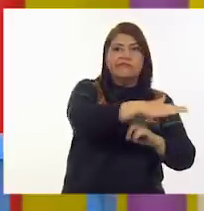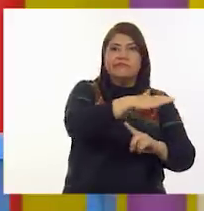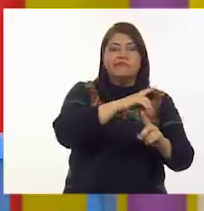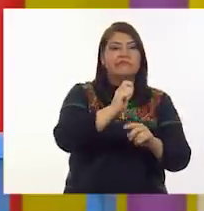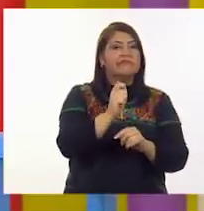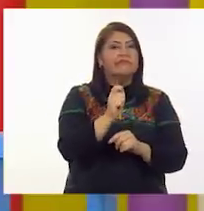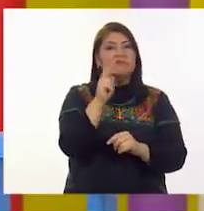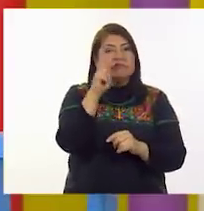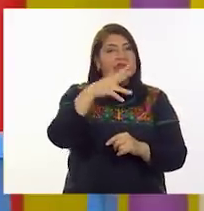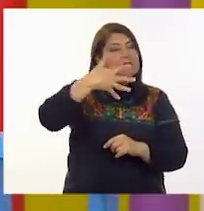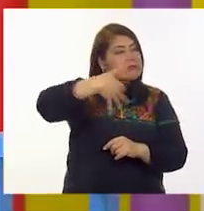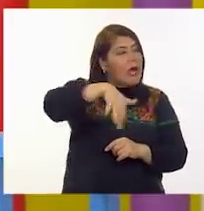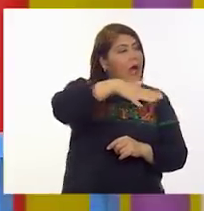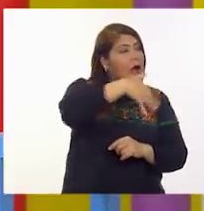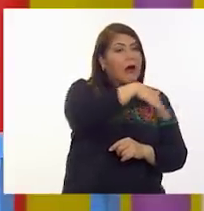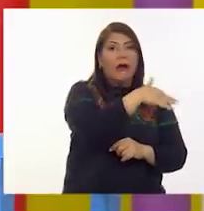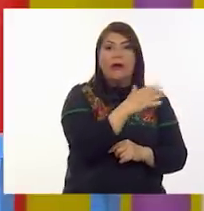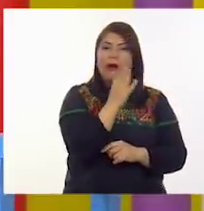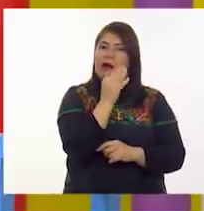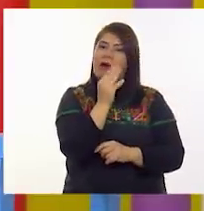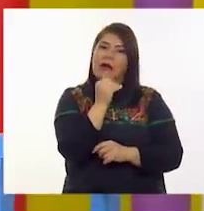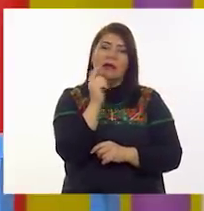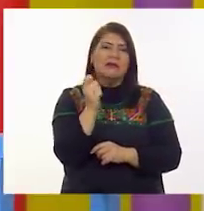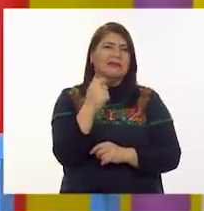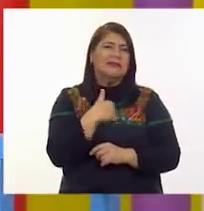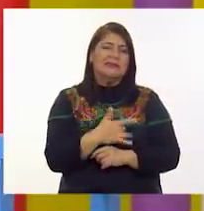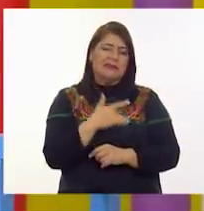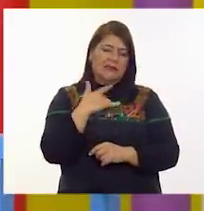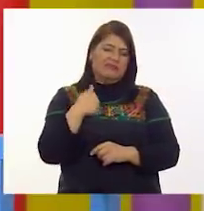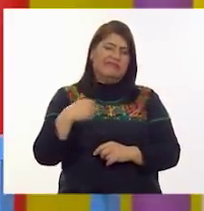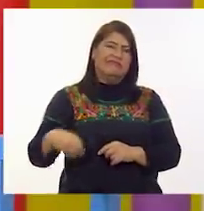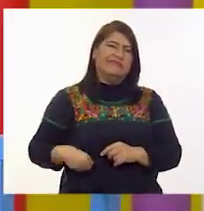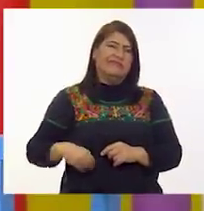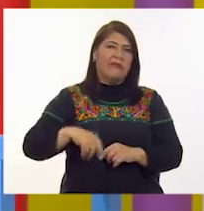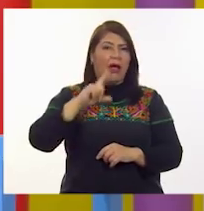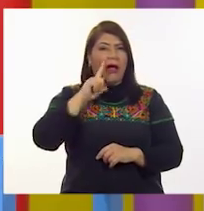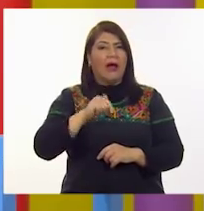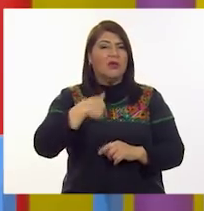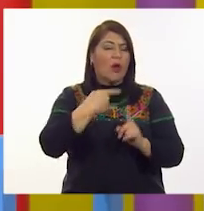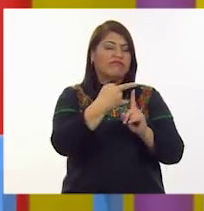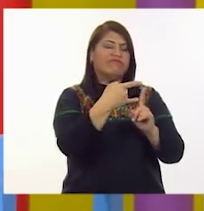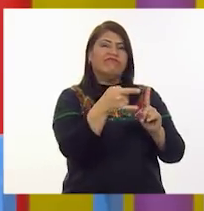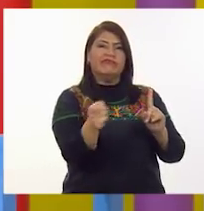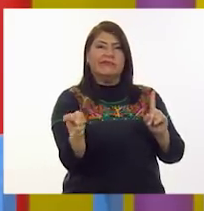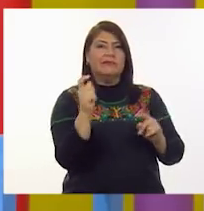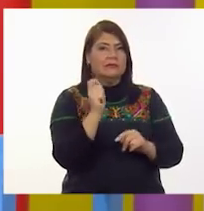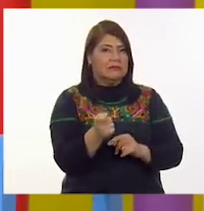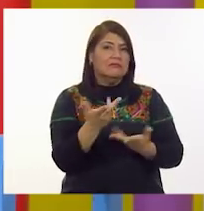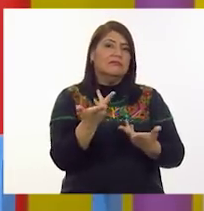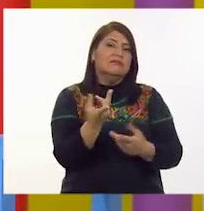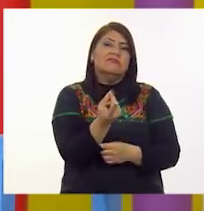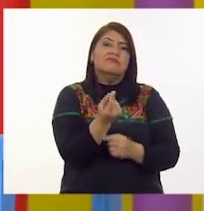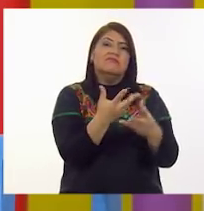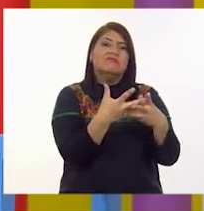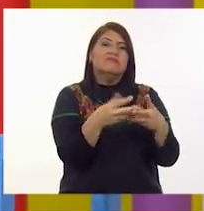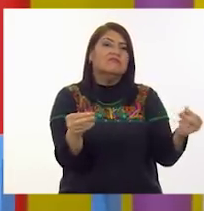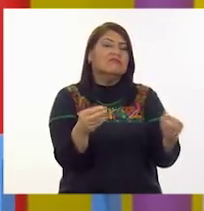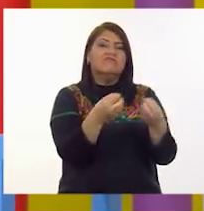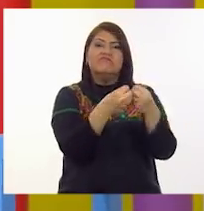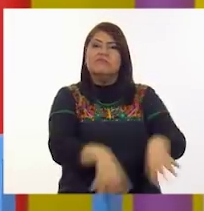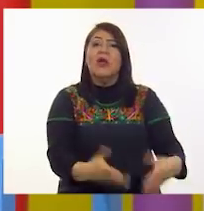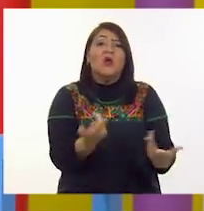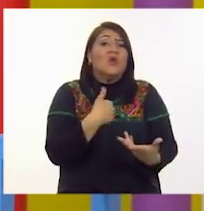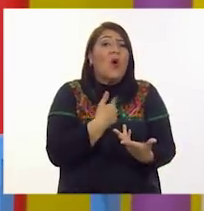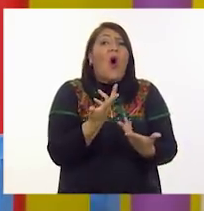todas partes y nada. Me siento muy culpable. Fue mi culpa porque yo dejé la reja abierta y mi perrito Mambo se perdió. ¿Cómo lo